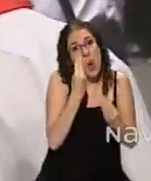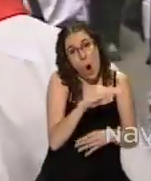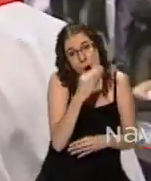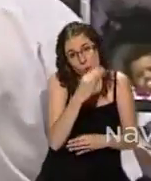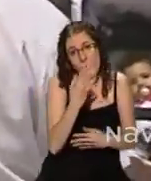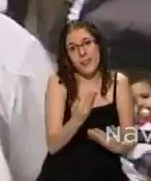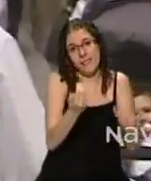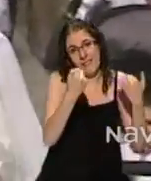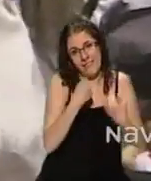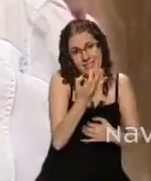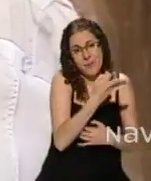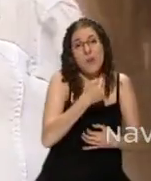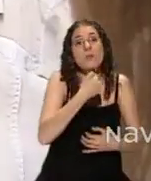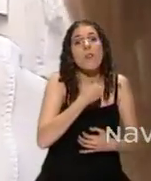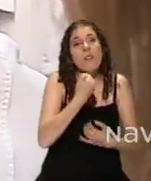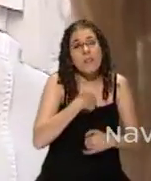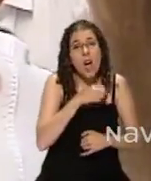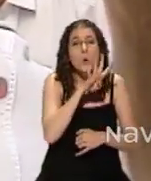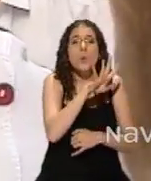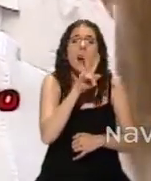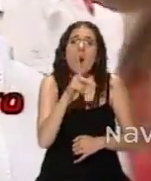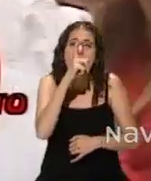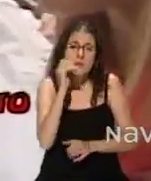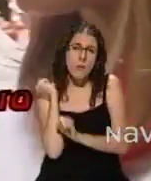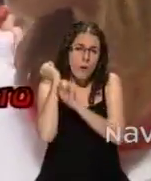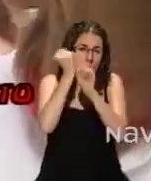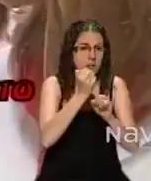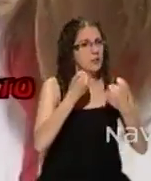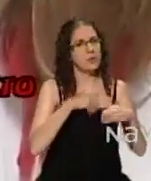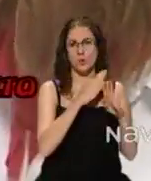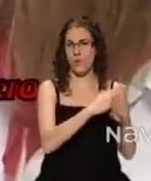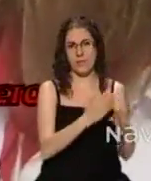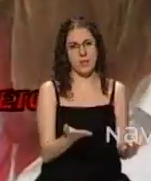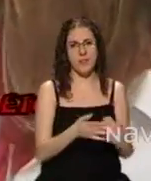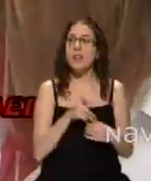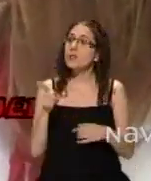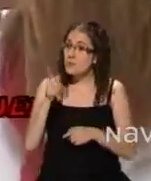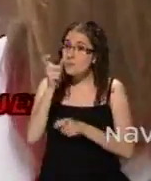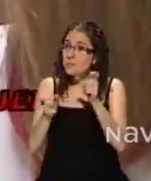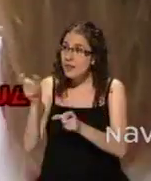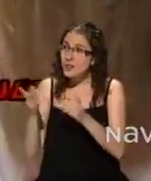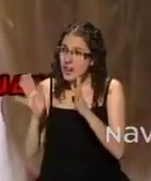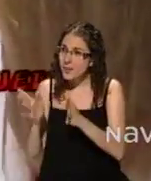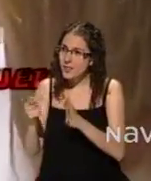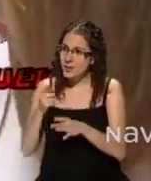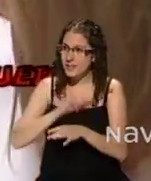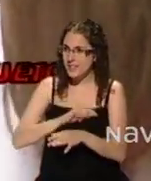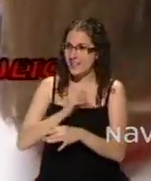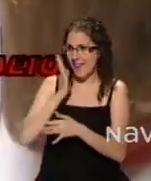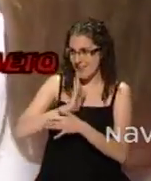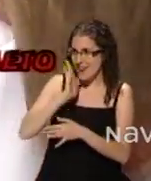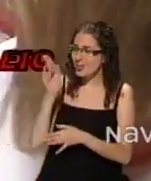42 años y ya vale. ¿Y os sentís queridos por los vecinos? Muy queridos.